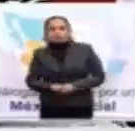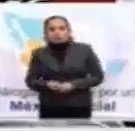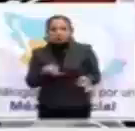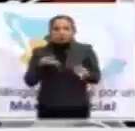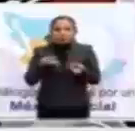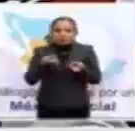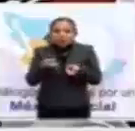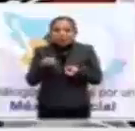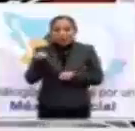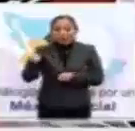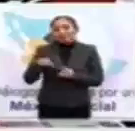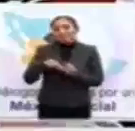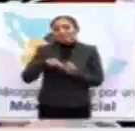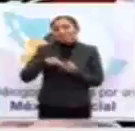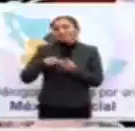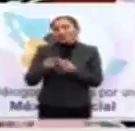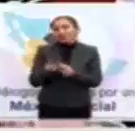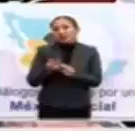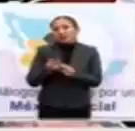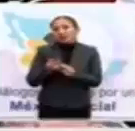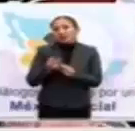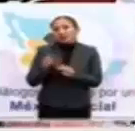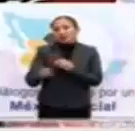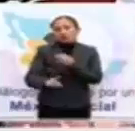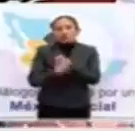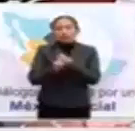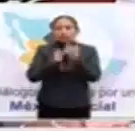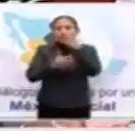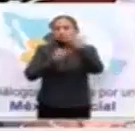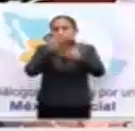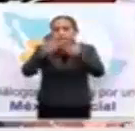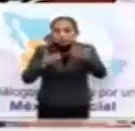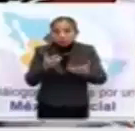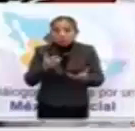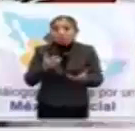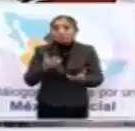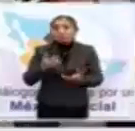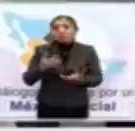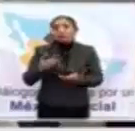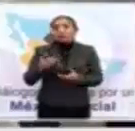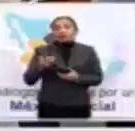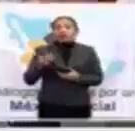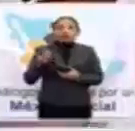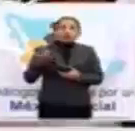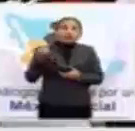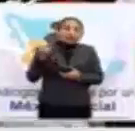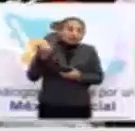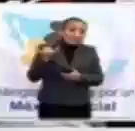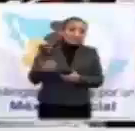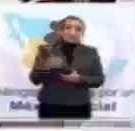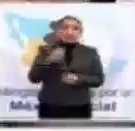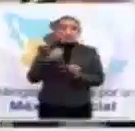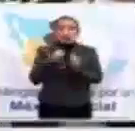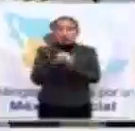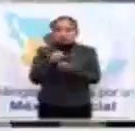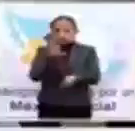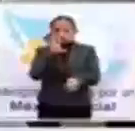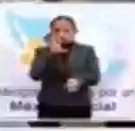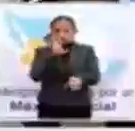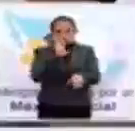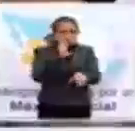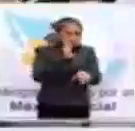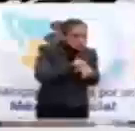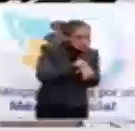Muchas veces desde ahí empieza la descomposición y con la